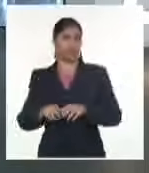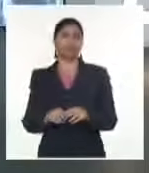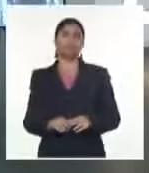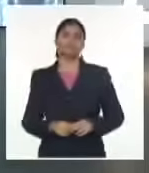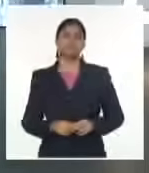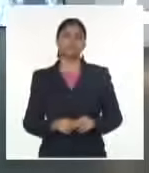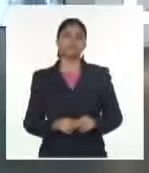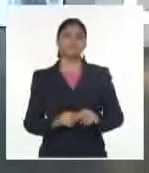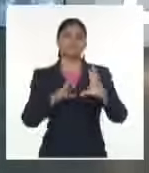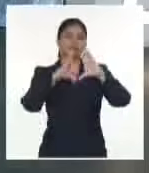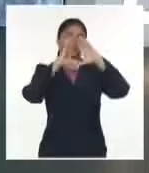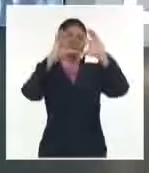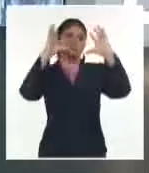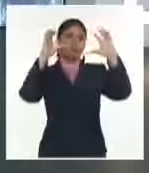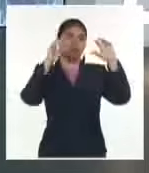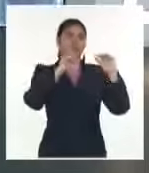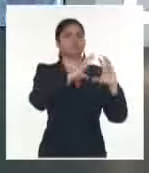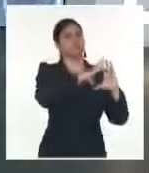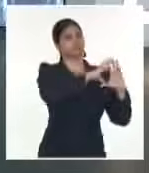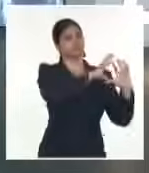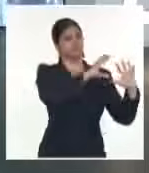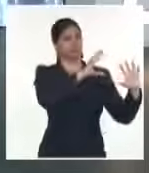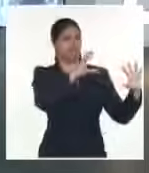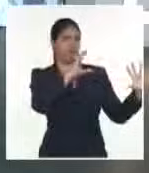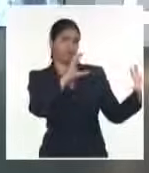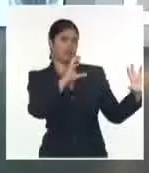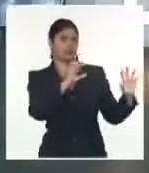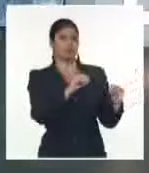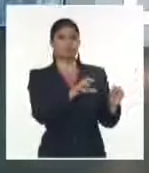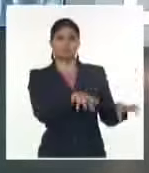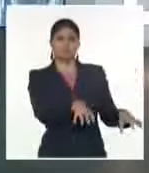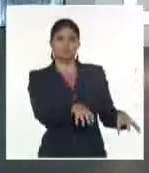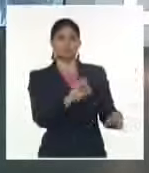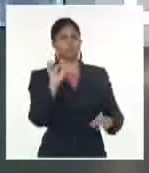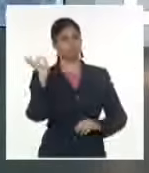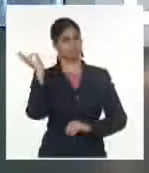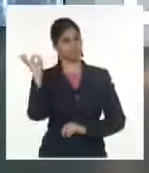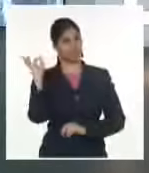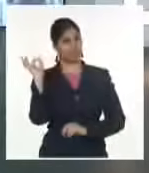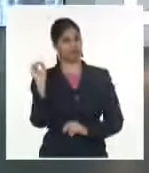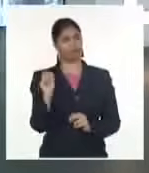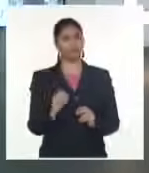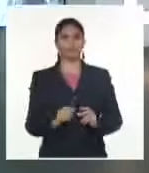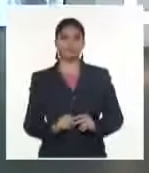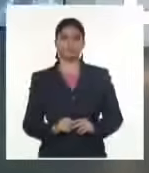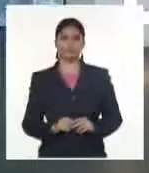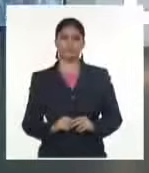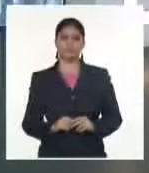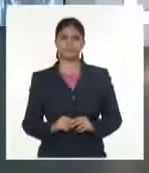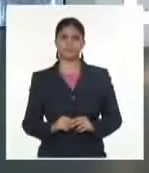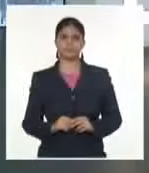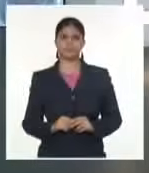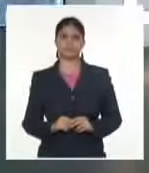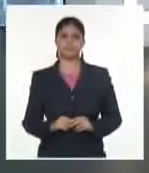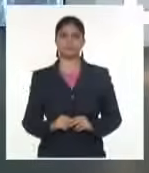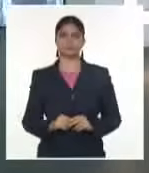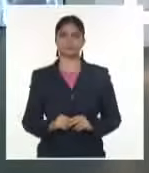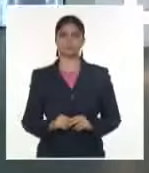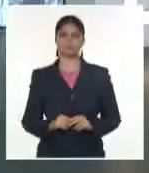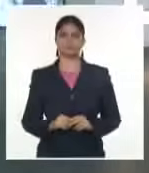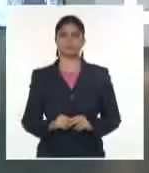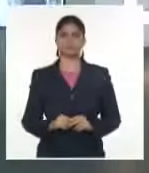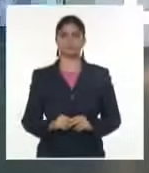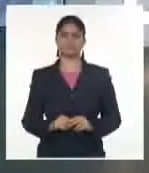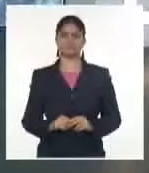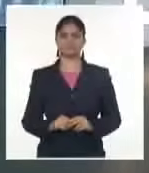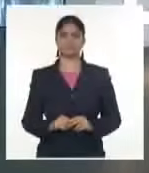pero son principalmente nubes medias y altas que no van a producir lluvia para la jornada de hoy, al menos durante las primeras horas de la mañana, bueno, o